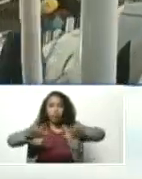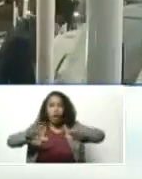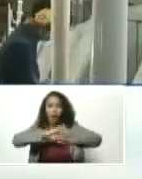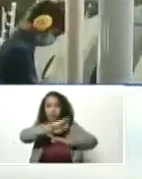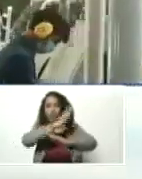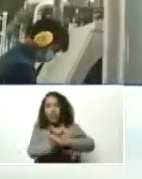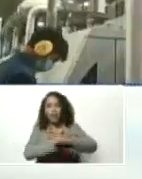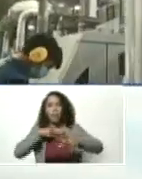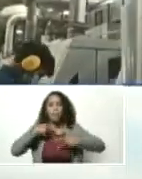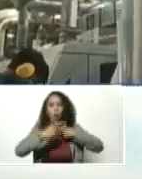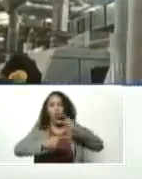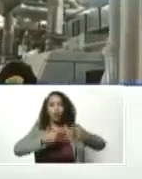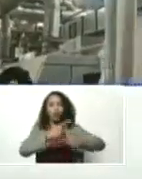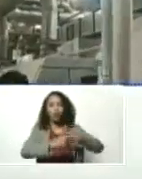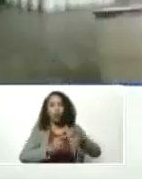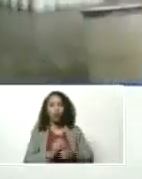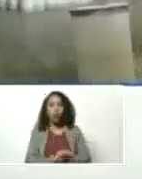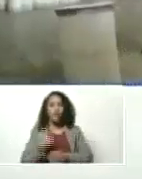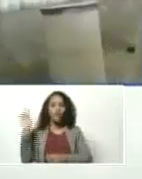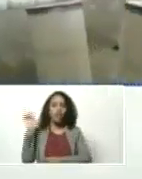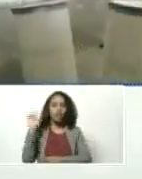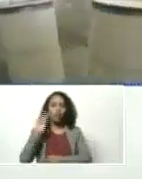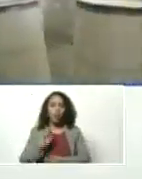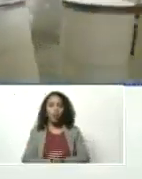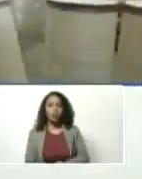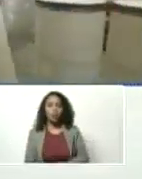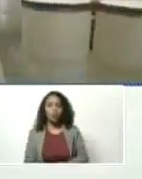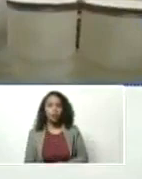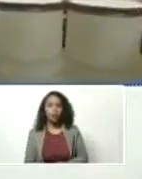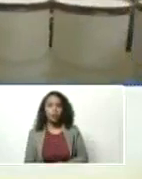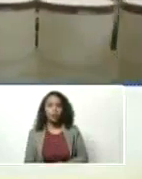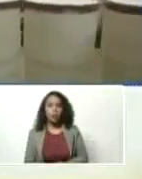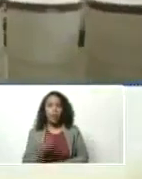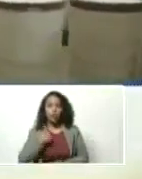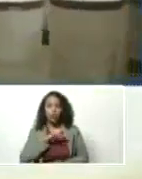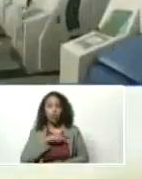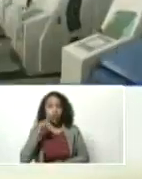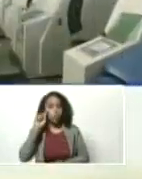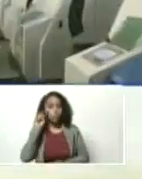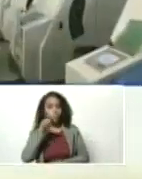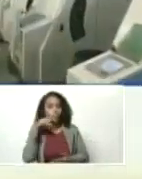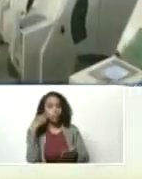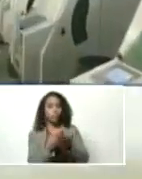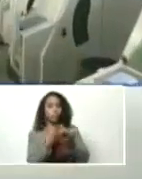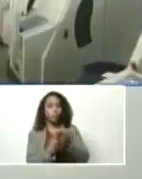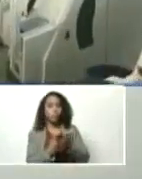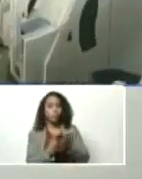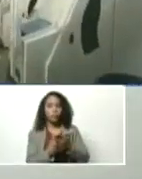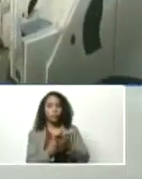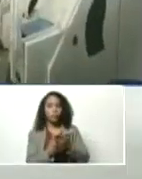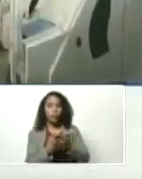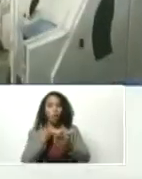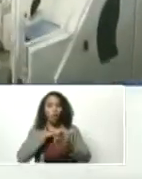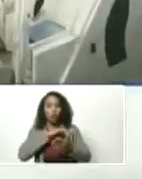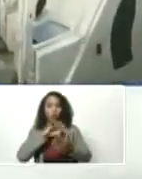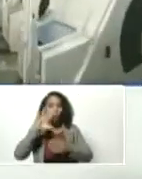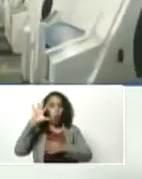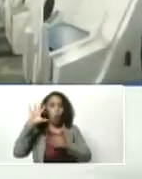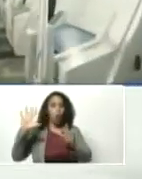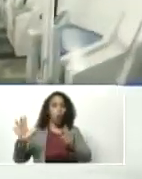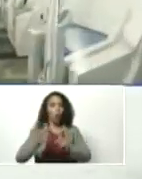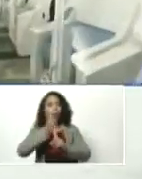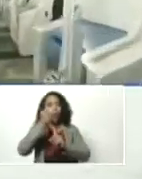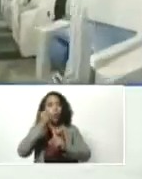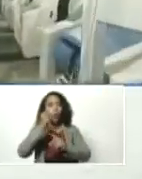fuerzas productivas venezolana. Y es lo que estamos viendo. Hemos logrado, bueno,